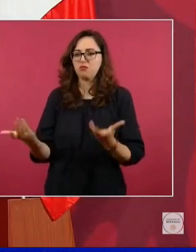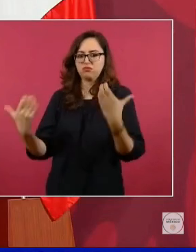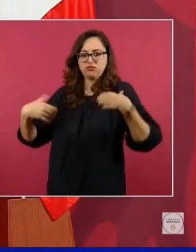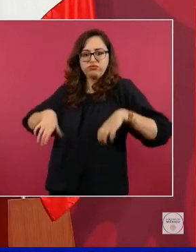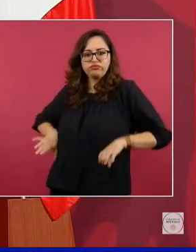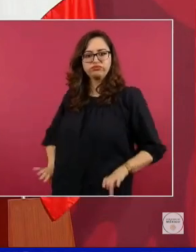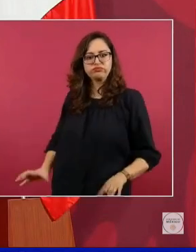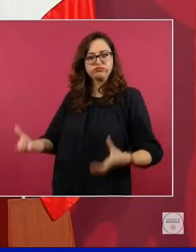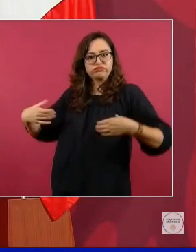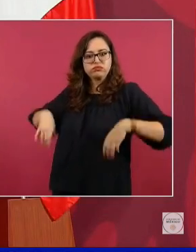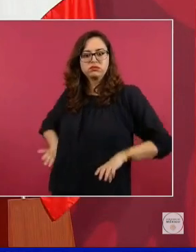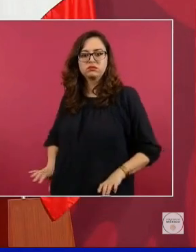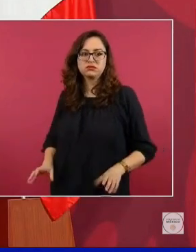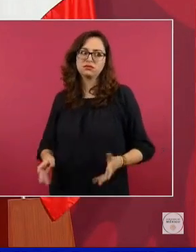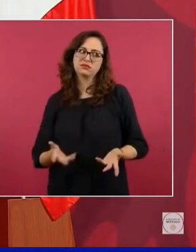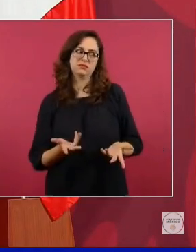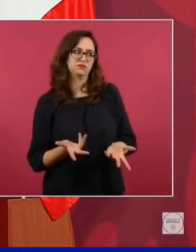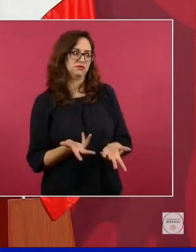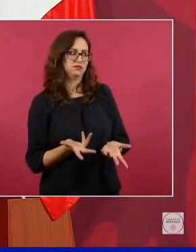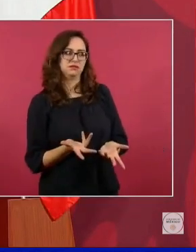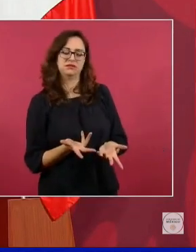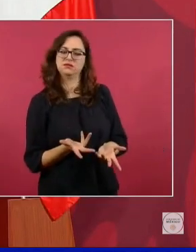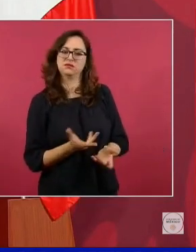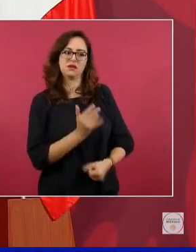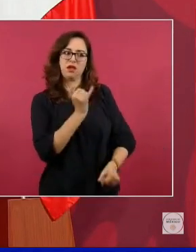ganancias extraordinarias.